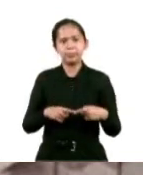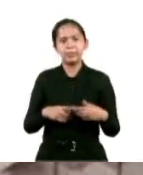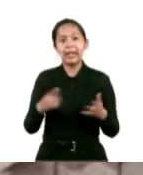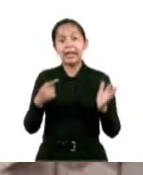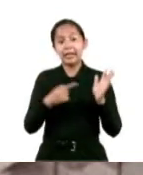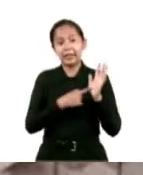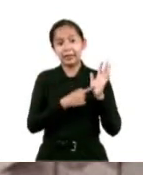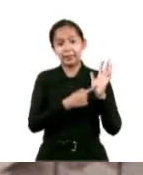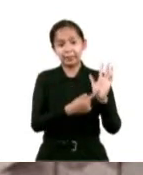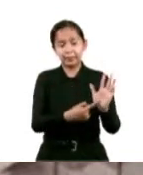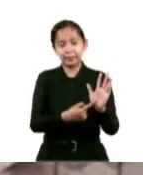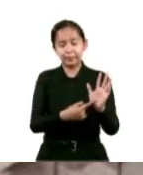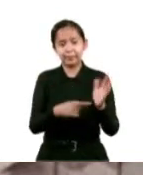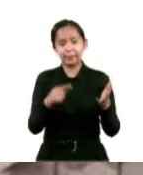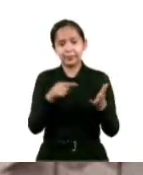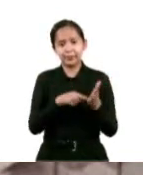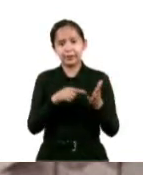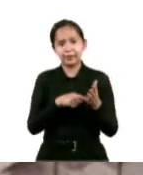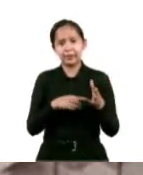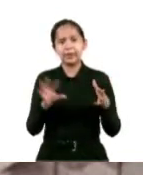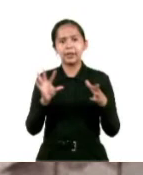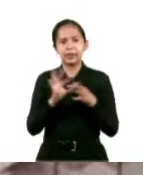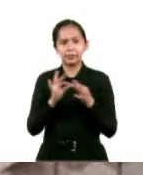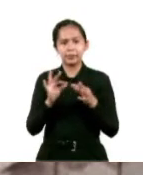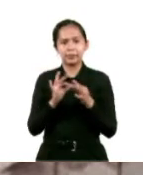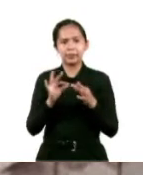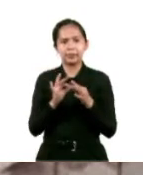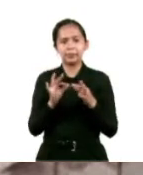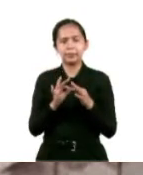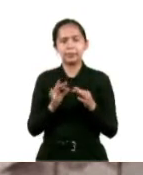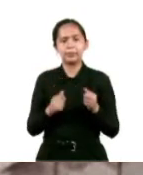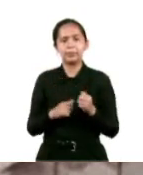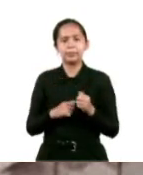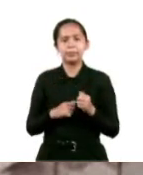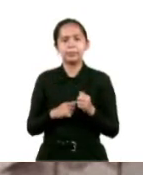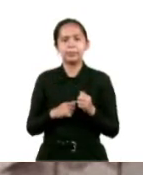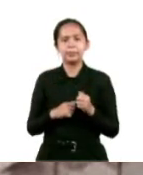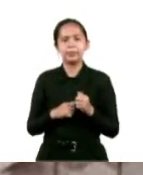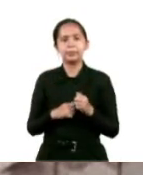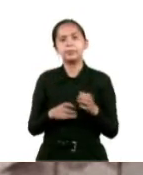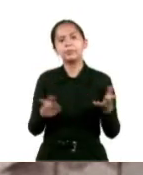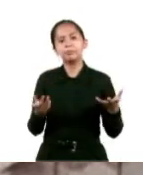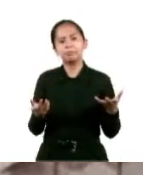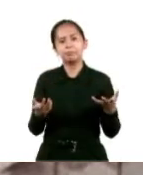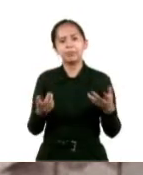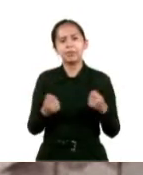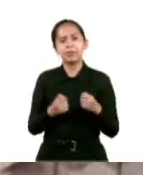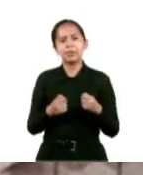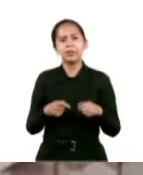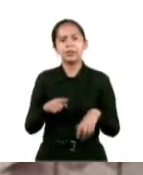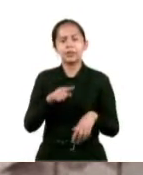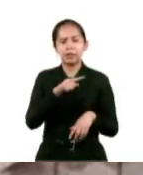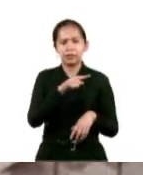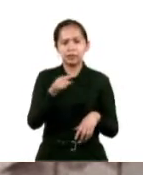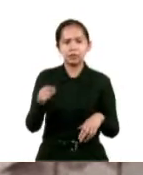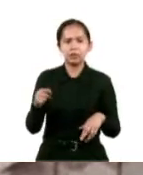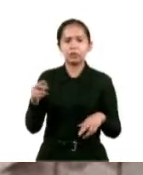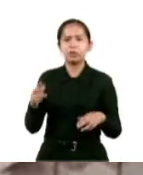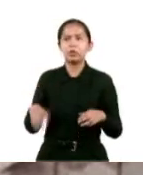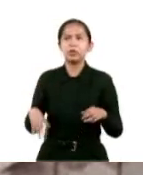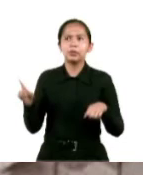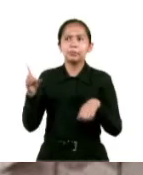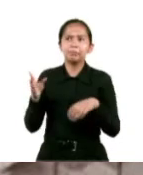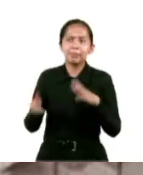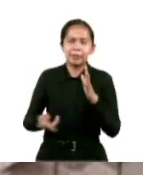menciona, con respecto a la barrera 4, inconsistencias en la barrera 4, menciona que no se realizaron inspecciones